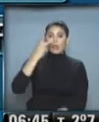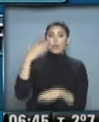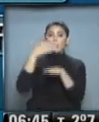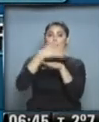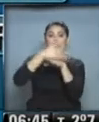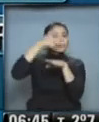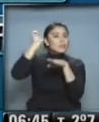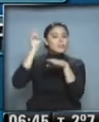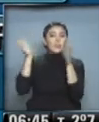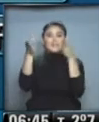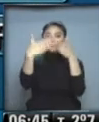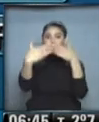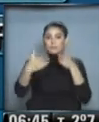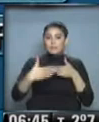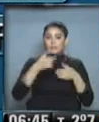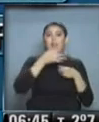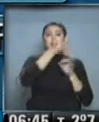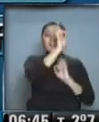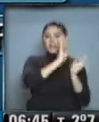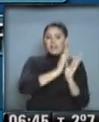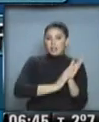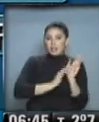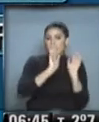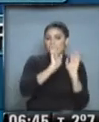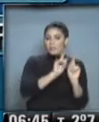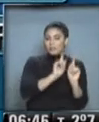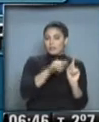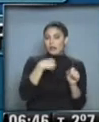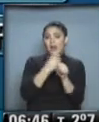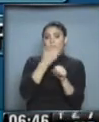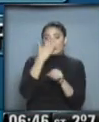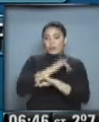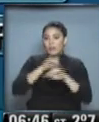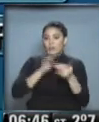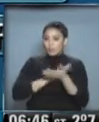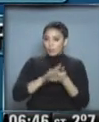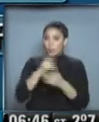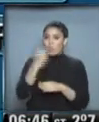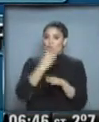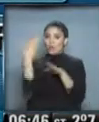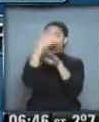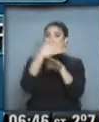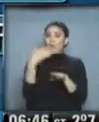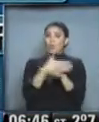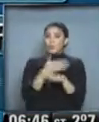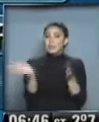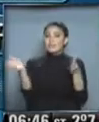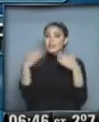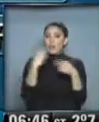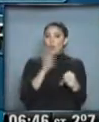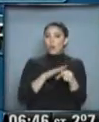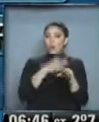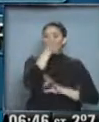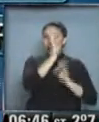cerrados por acumulación de nieve del lado de Chile, hasta nuevo aviso, así que ambos pasos internacionales están cerrados por acumulación de